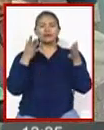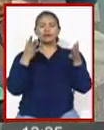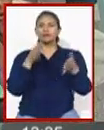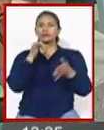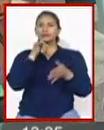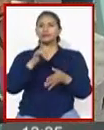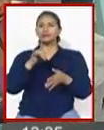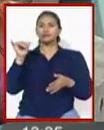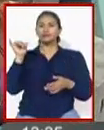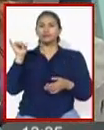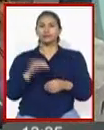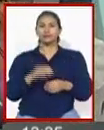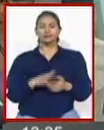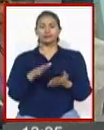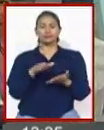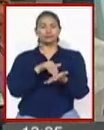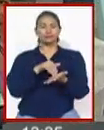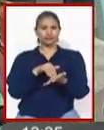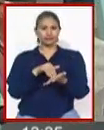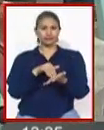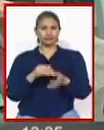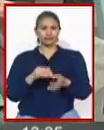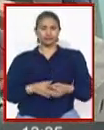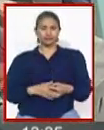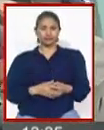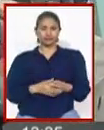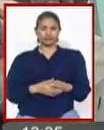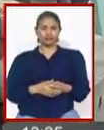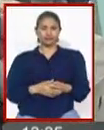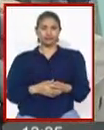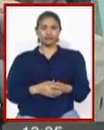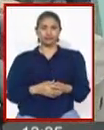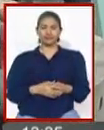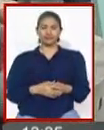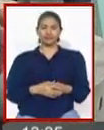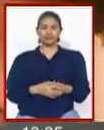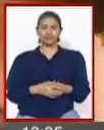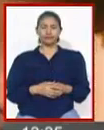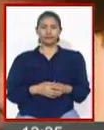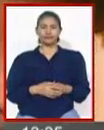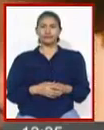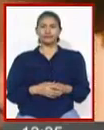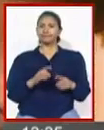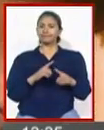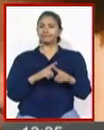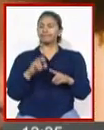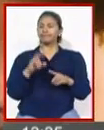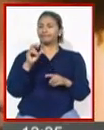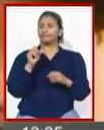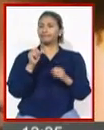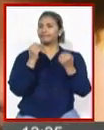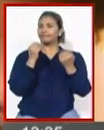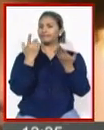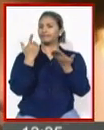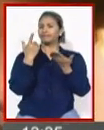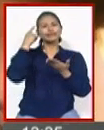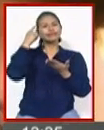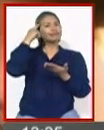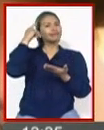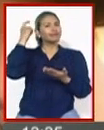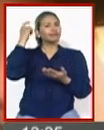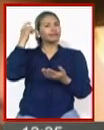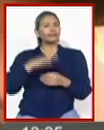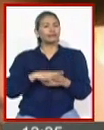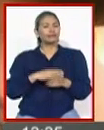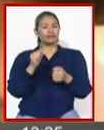ayer estando debilitada, estaba fatigada, se estaba debilitando. Pero no pensé que podía pasar esto. ¿A